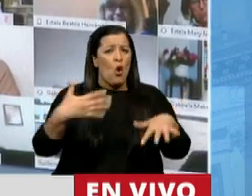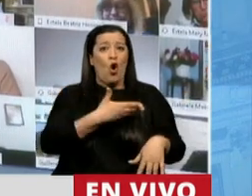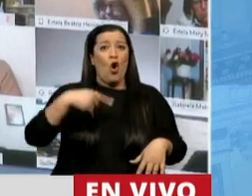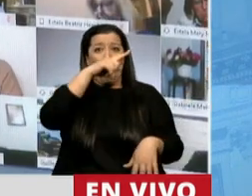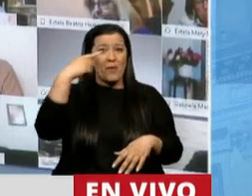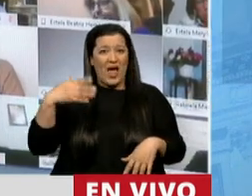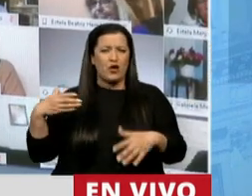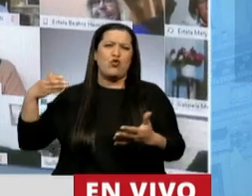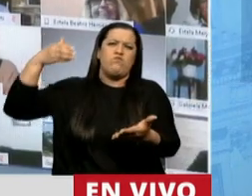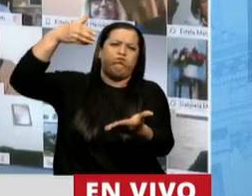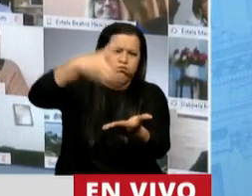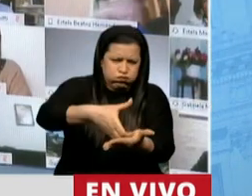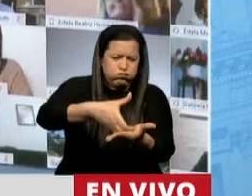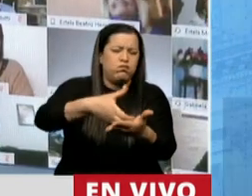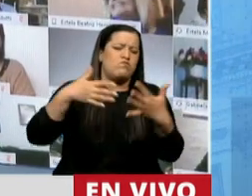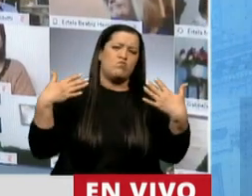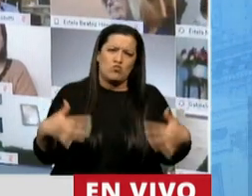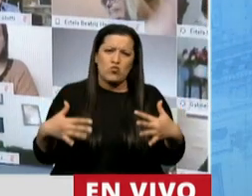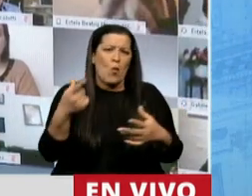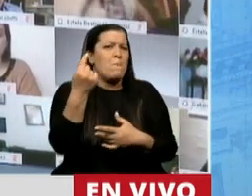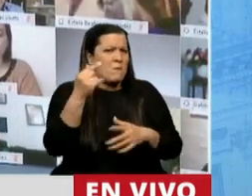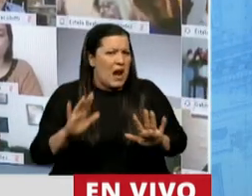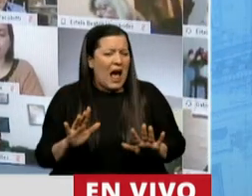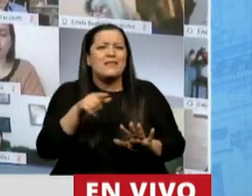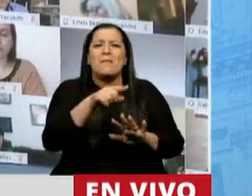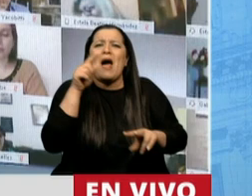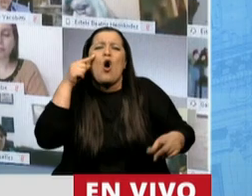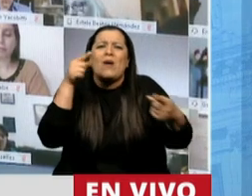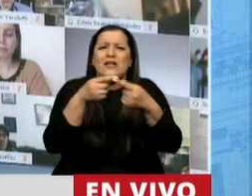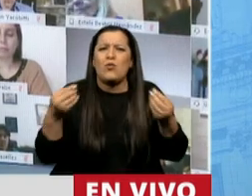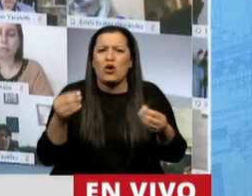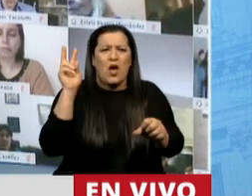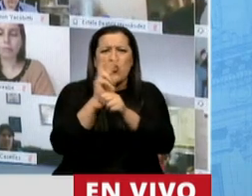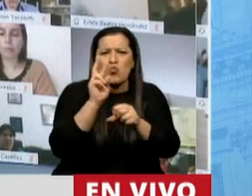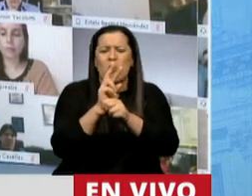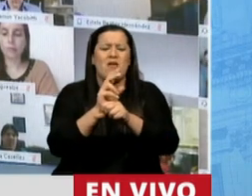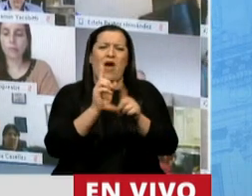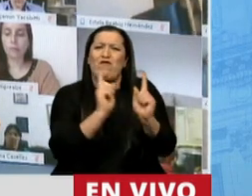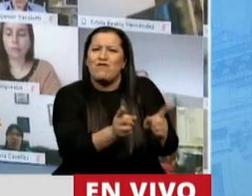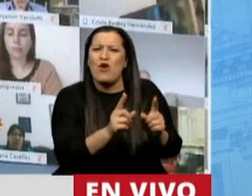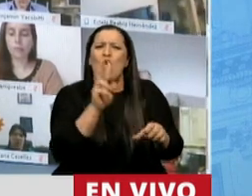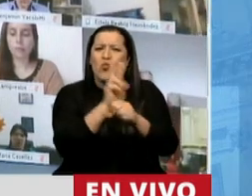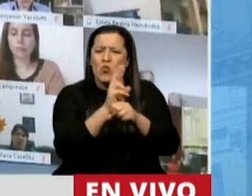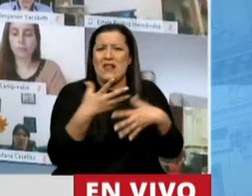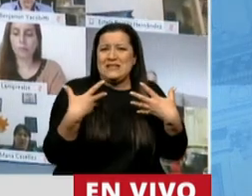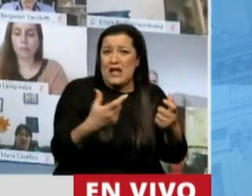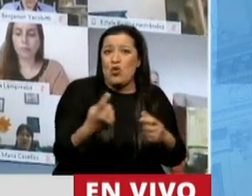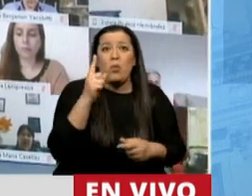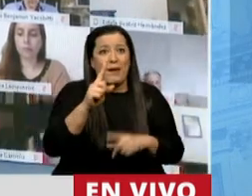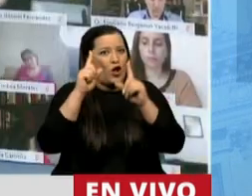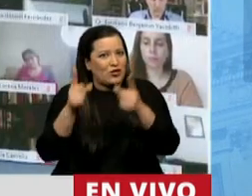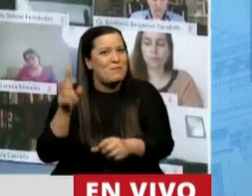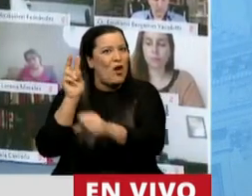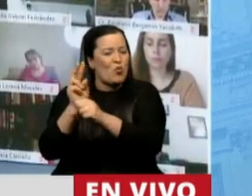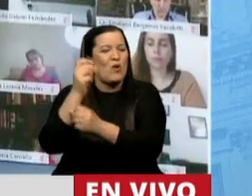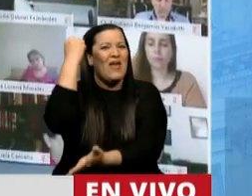dinero a disposición y en aras de mantener y cuidar este la salud pero también cuidar la economía y